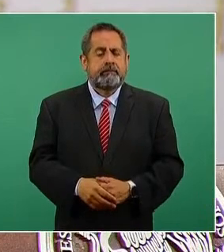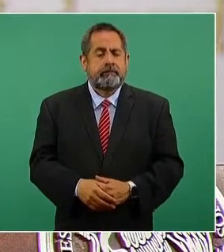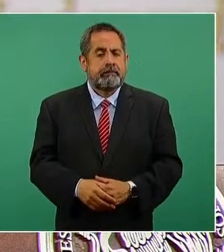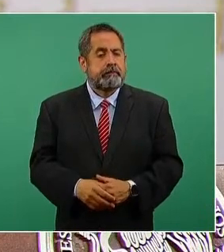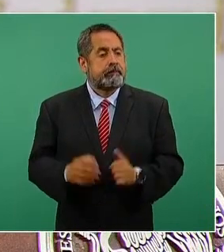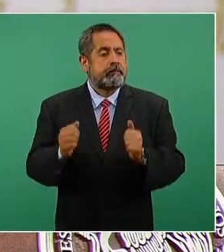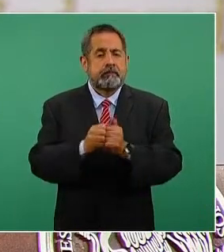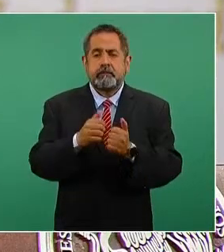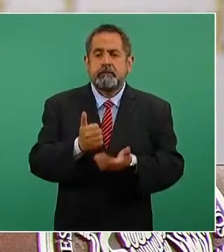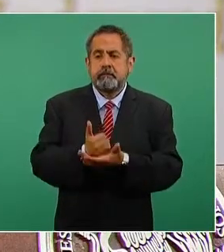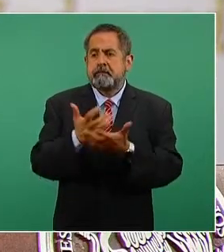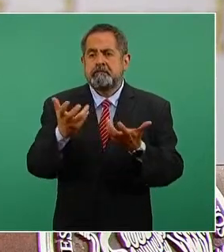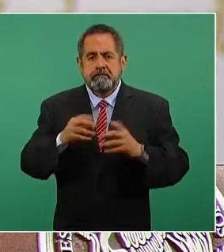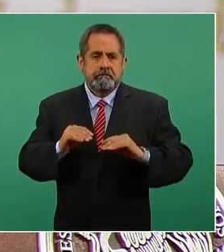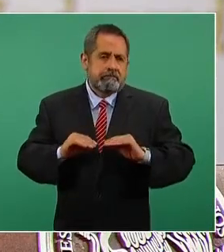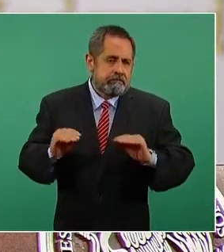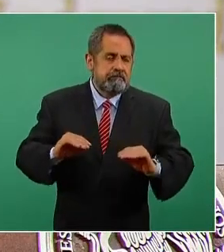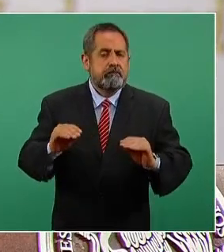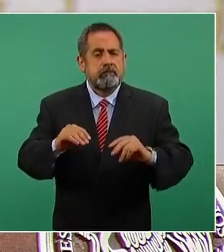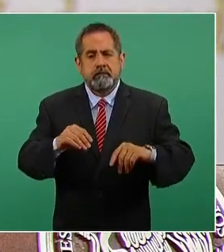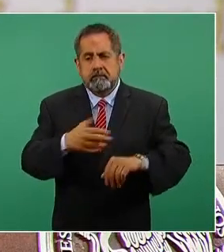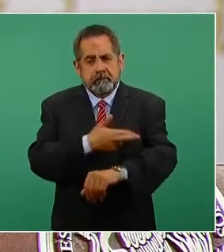a través de acciones